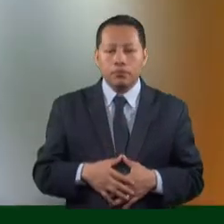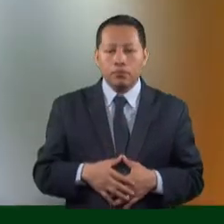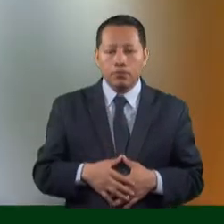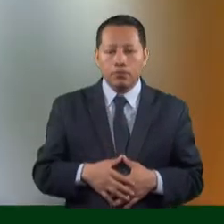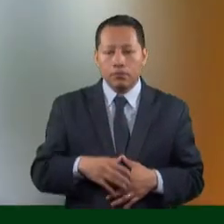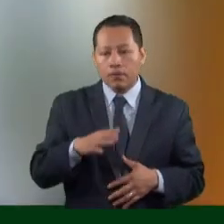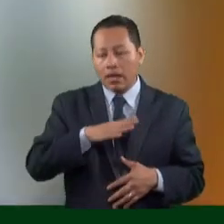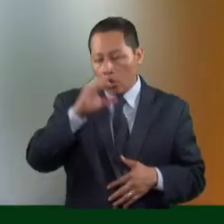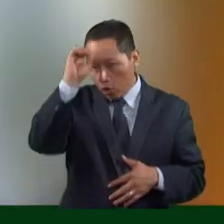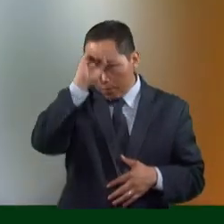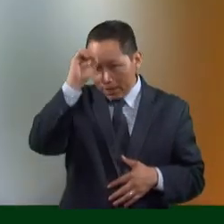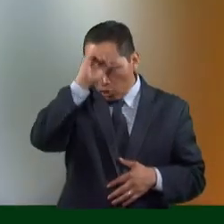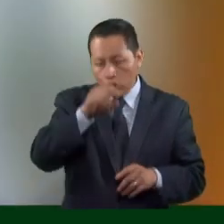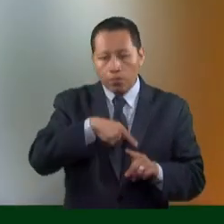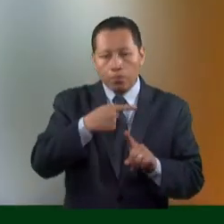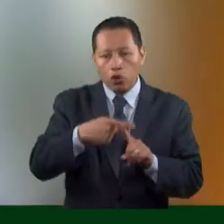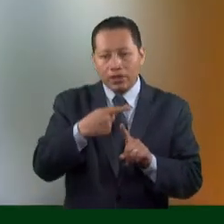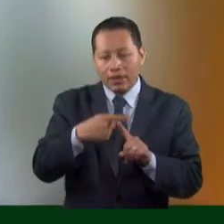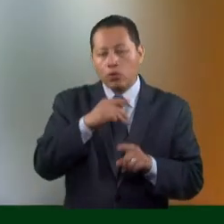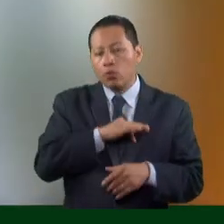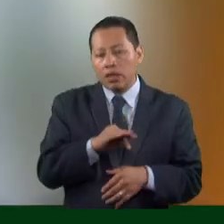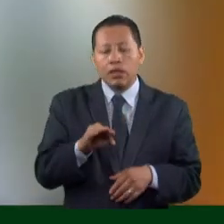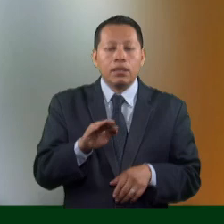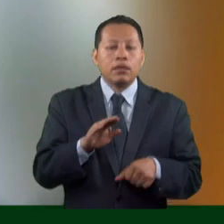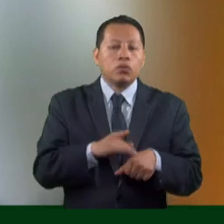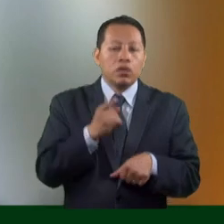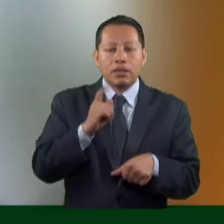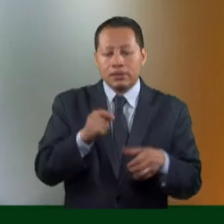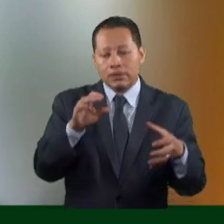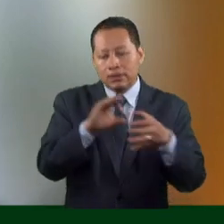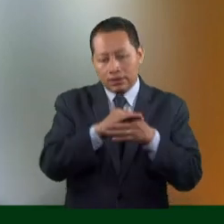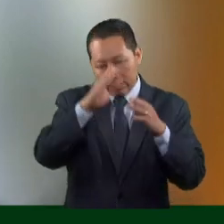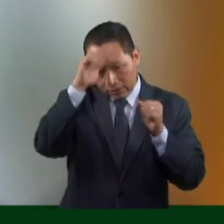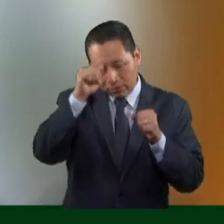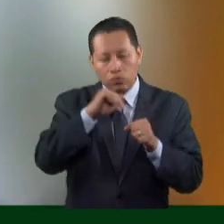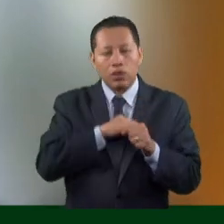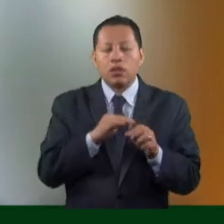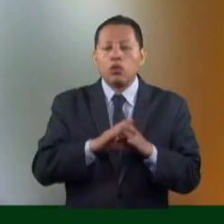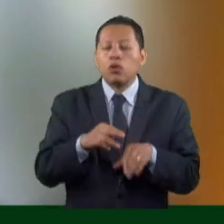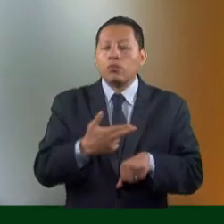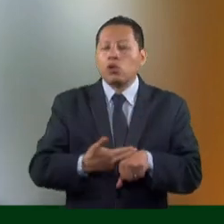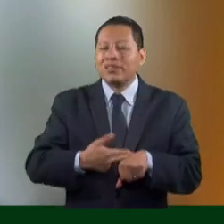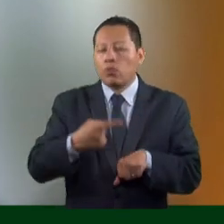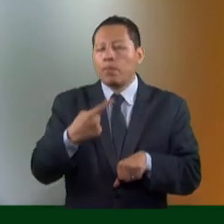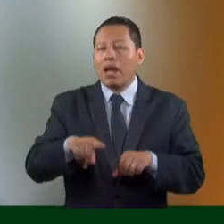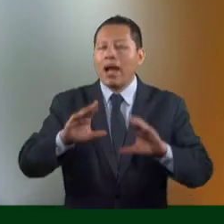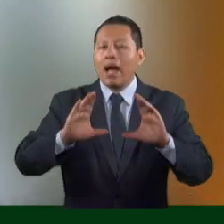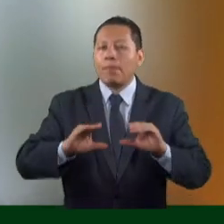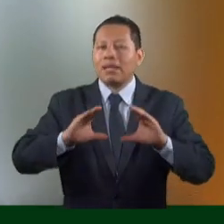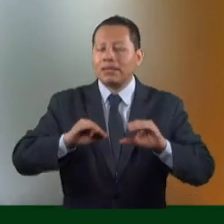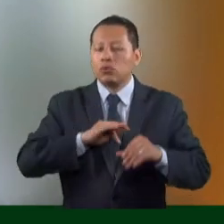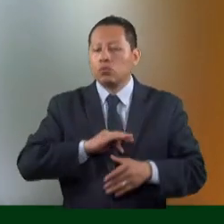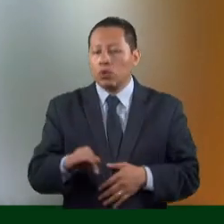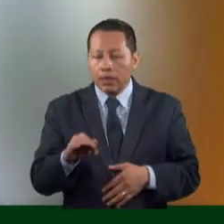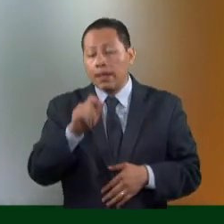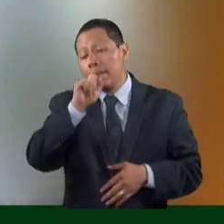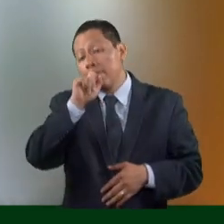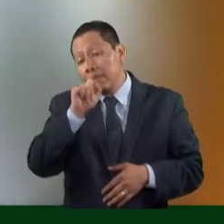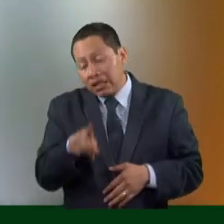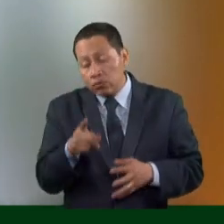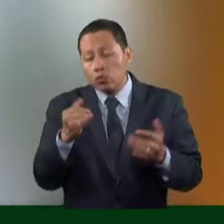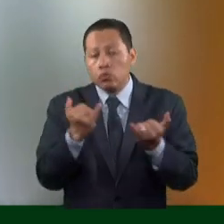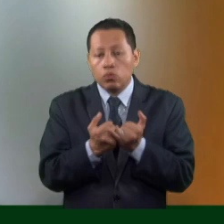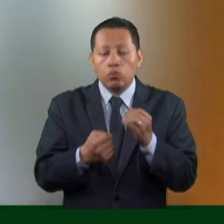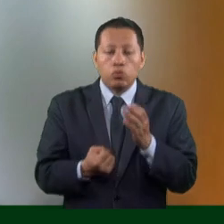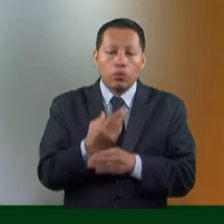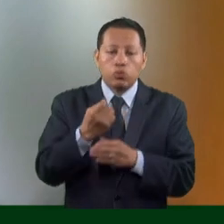Una opinión en sentido positivo, ya que es coincidente en fortalecer los procesos de capacitación e impulsar la